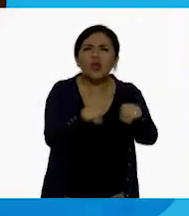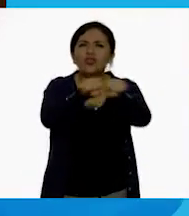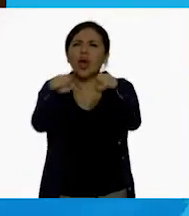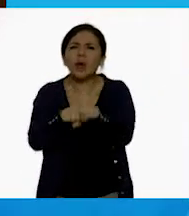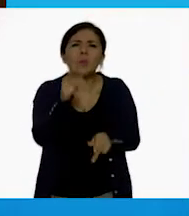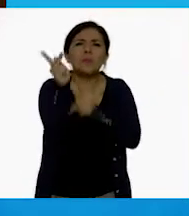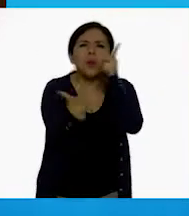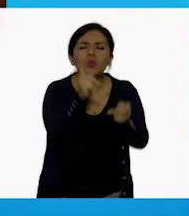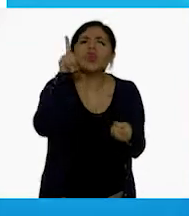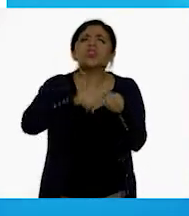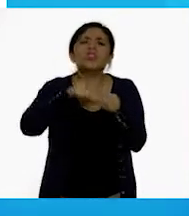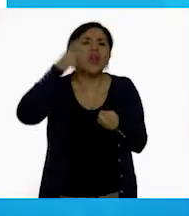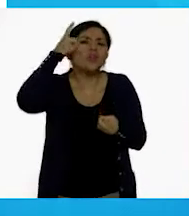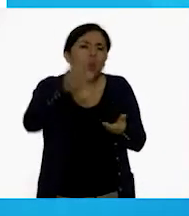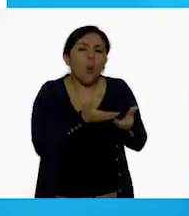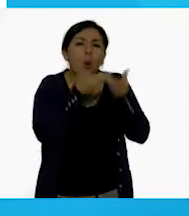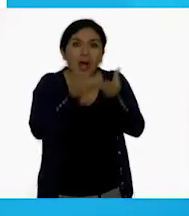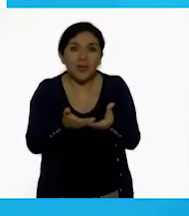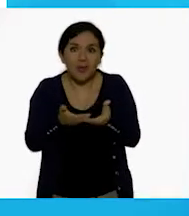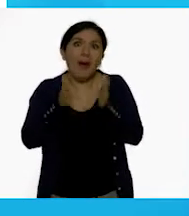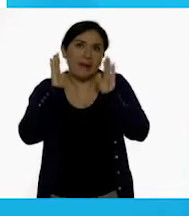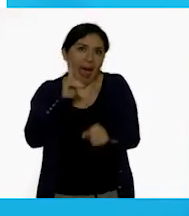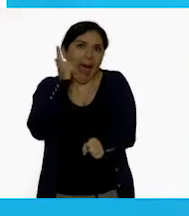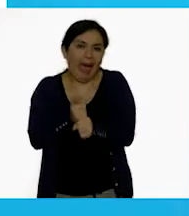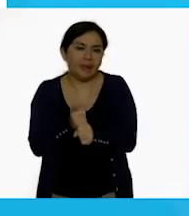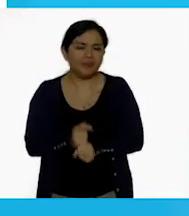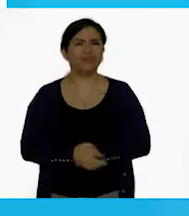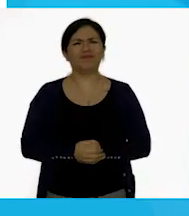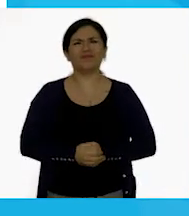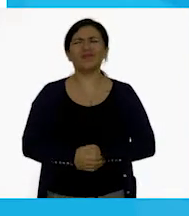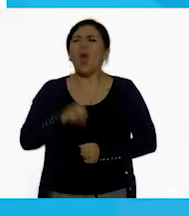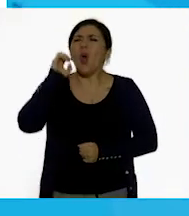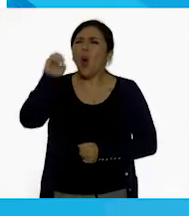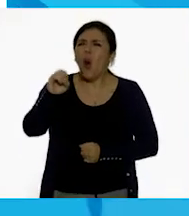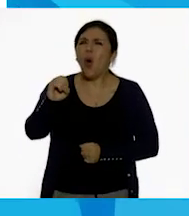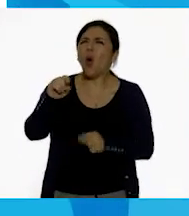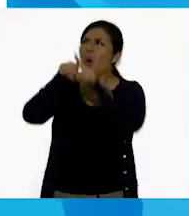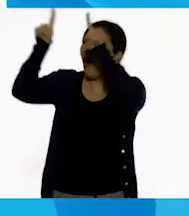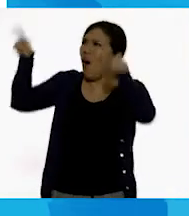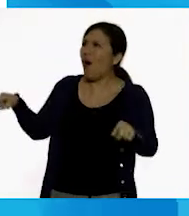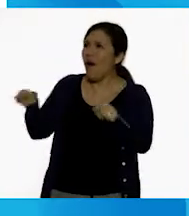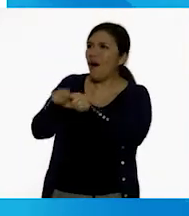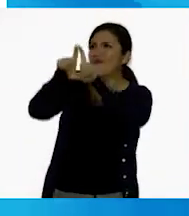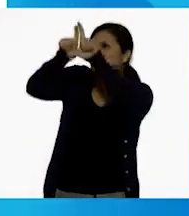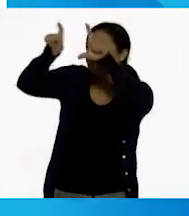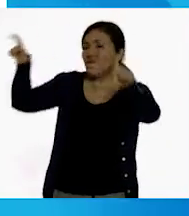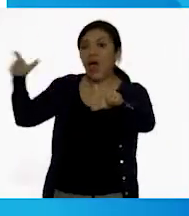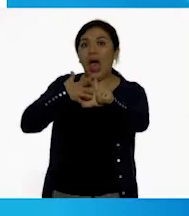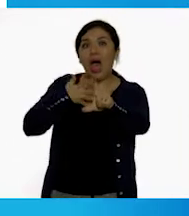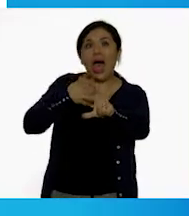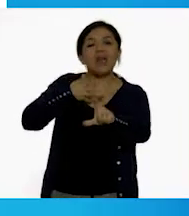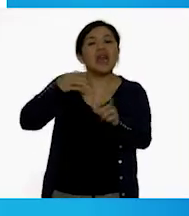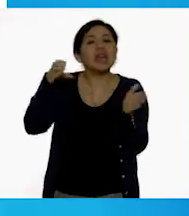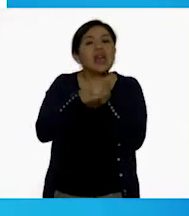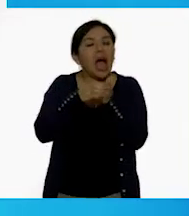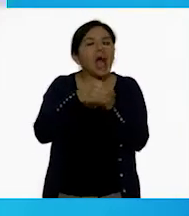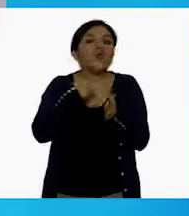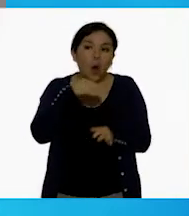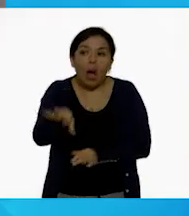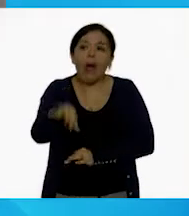aparecerá el dueño. Mejor hay que poner un anuncio en el periódico mural. Así todos lo podrán leer y encontraremos al